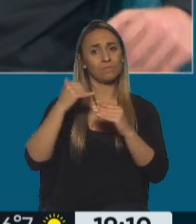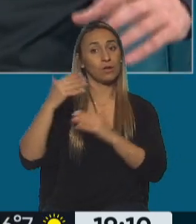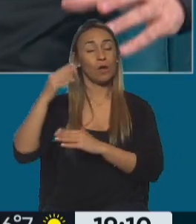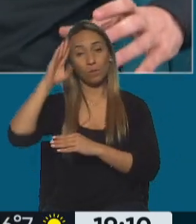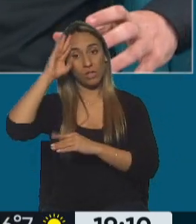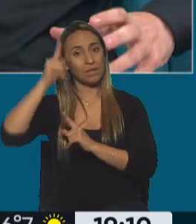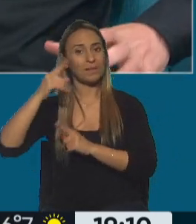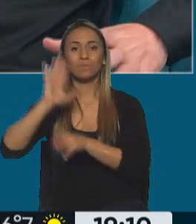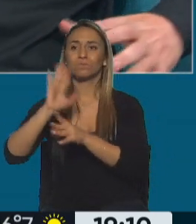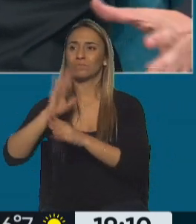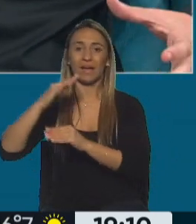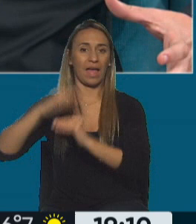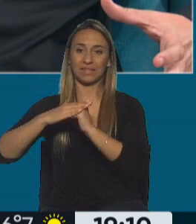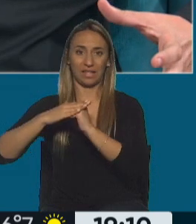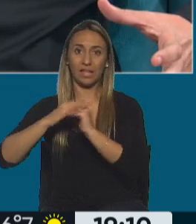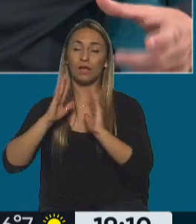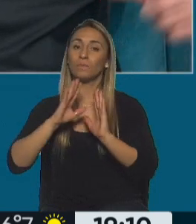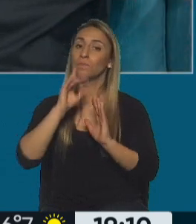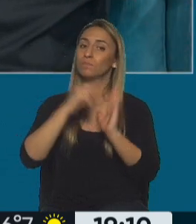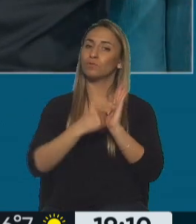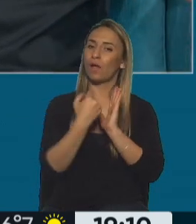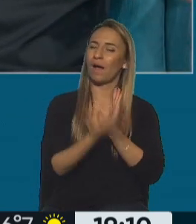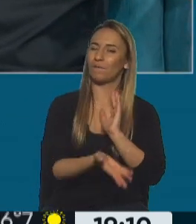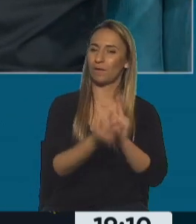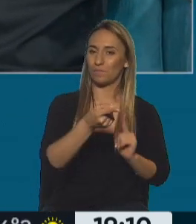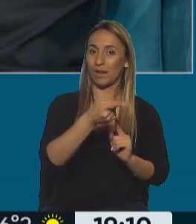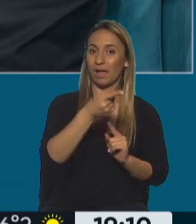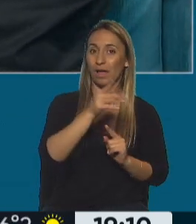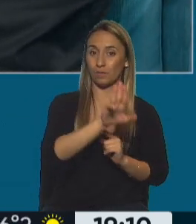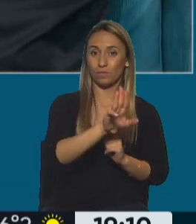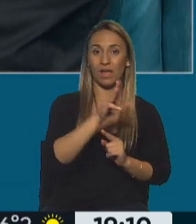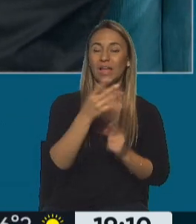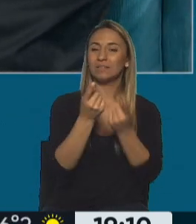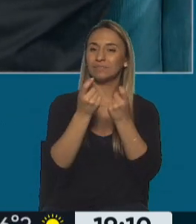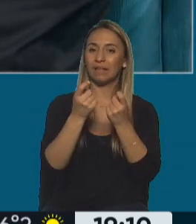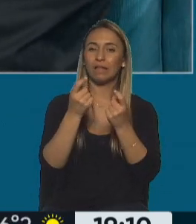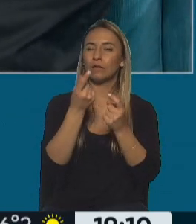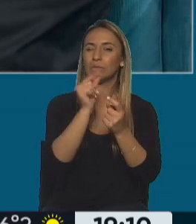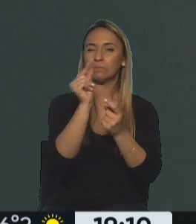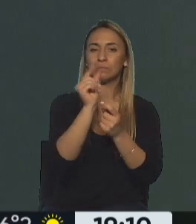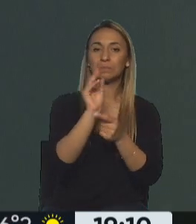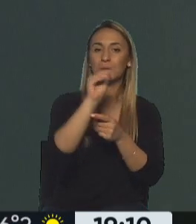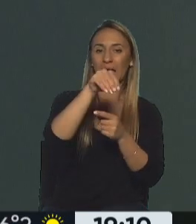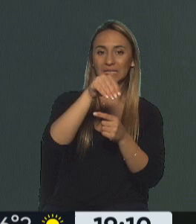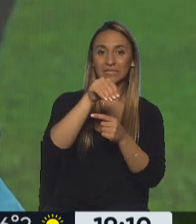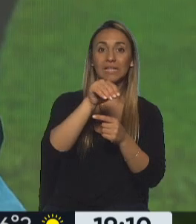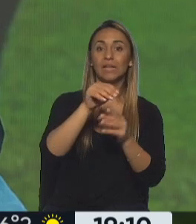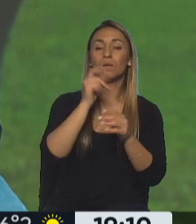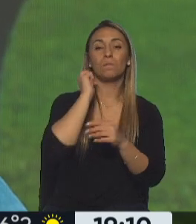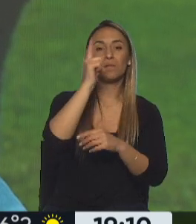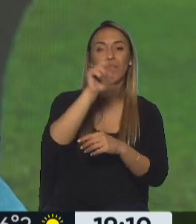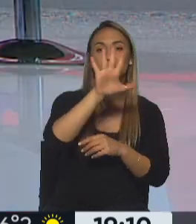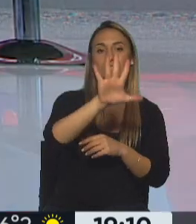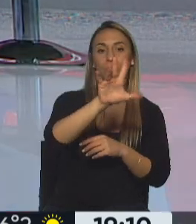alto. Pero el dato a favor para Lula es que tiene que alcanzar una diferencia menor para llegar a ese 51%. Claro, me parece